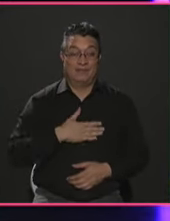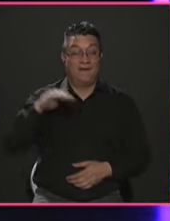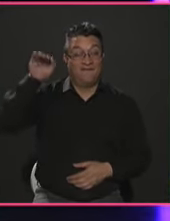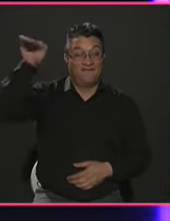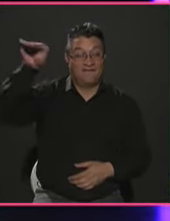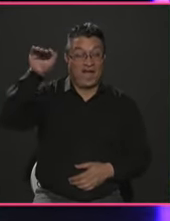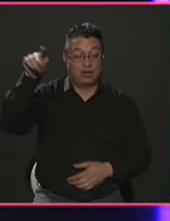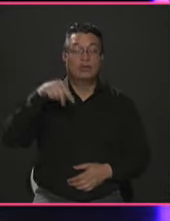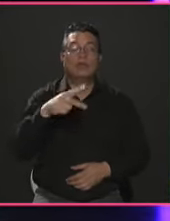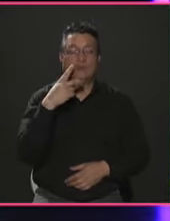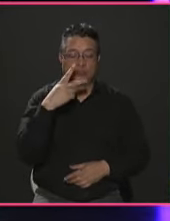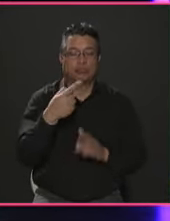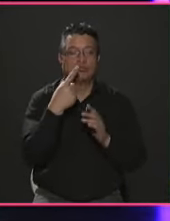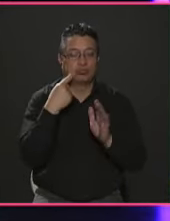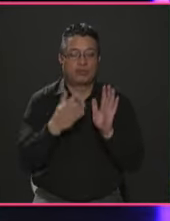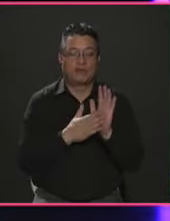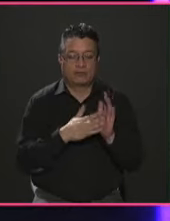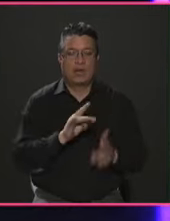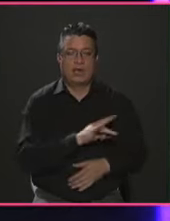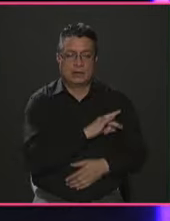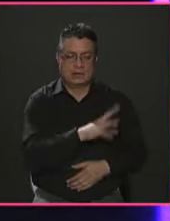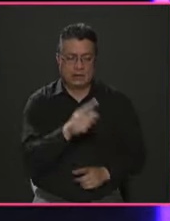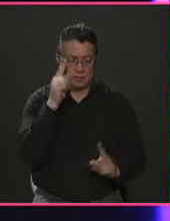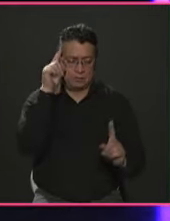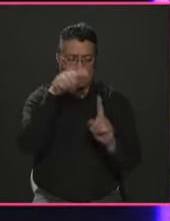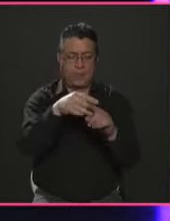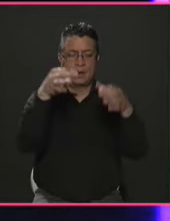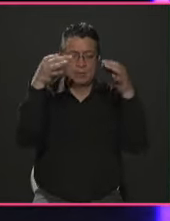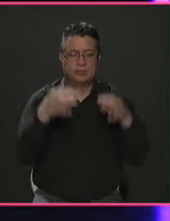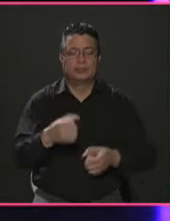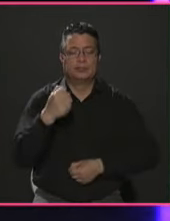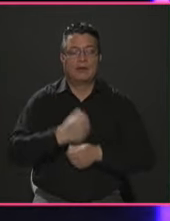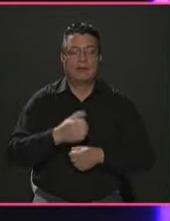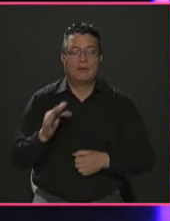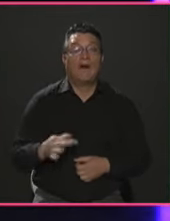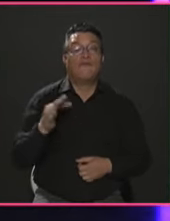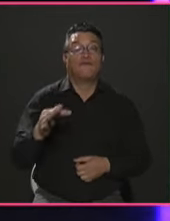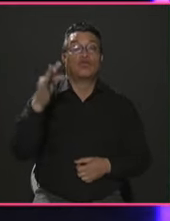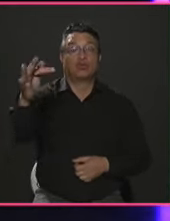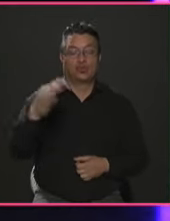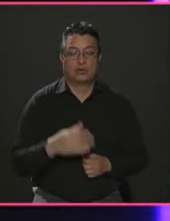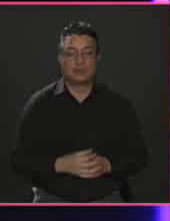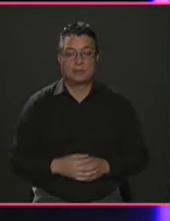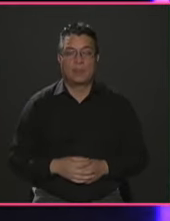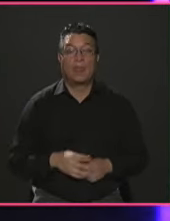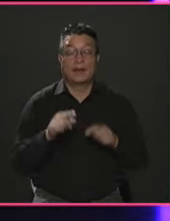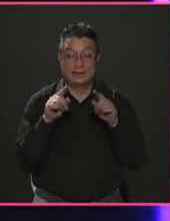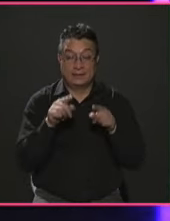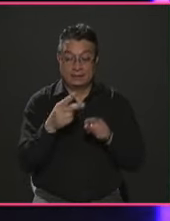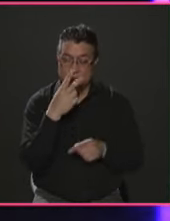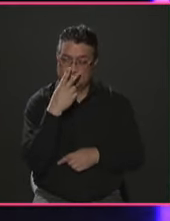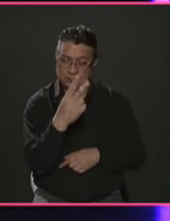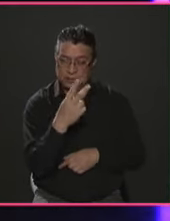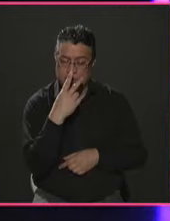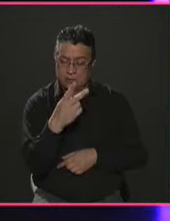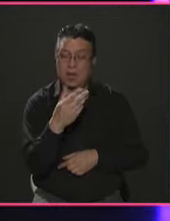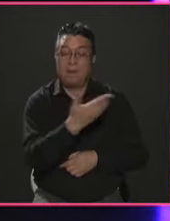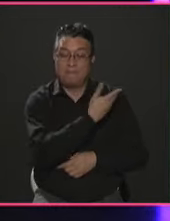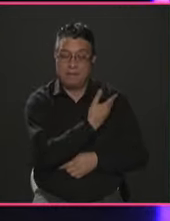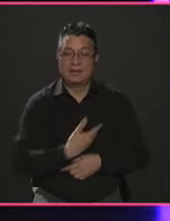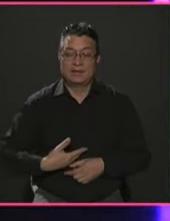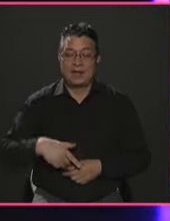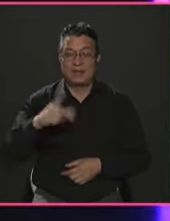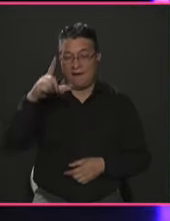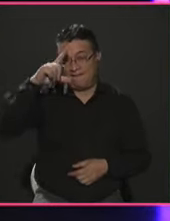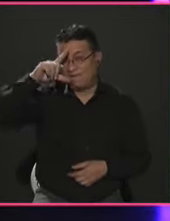vivo de que chile es un lugar ideal para pensar y actuar de cara al futuro fue justamente la visión del presidente Eduardo